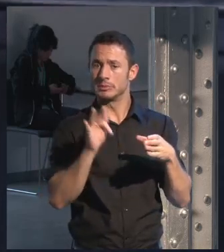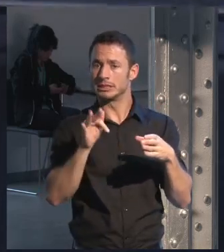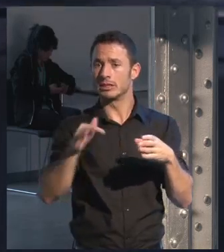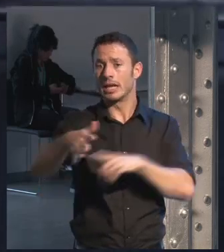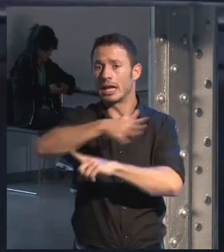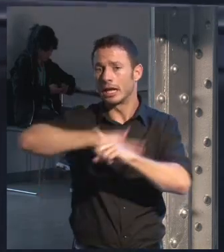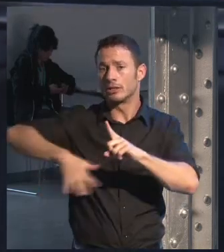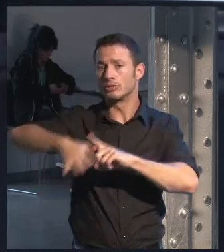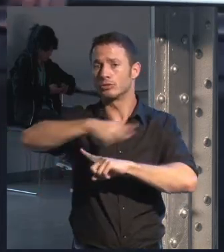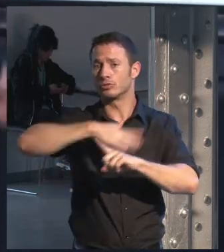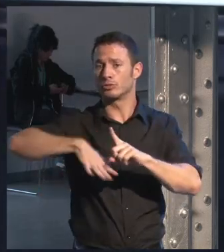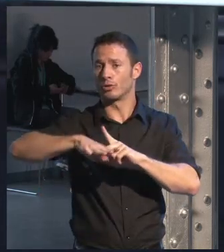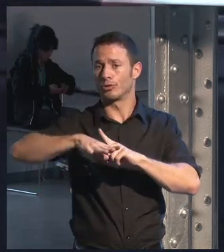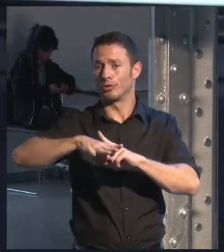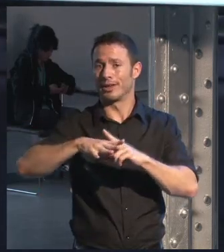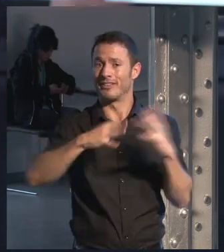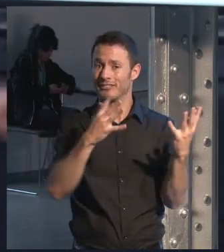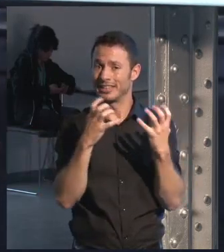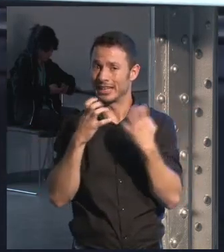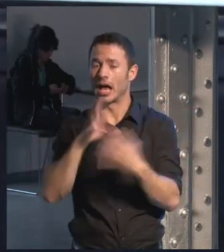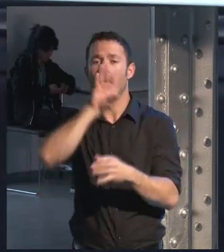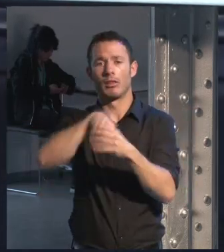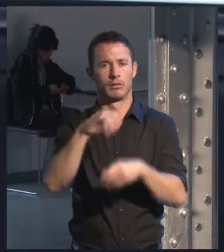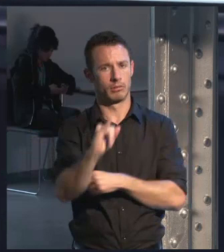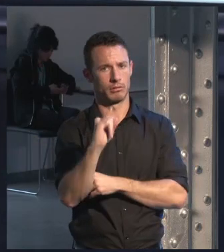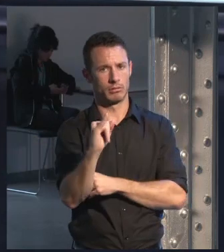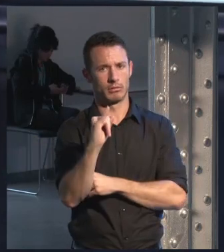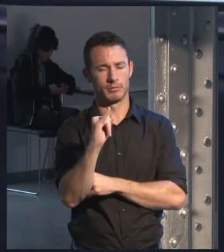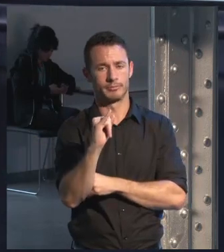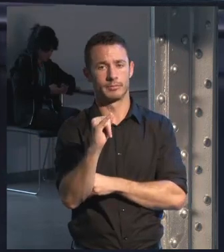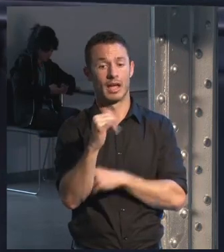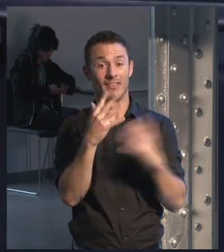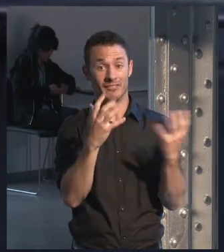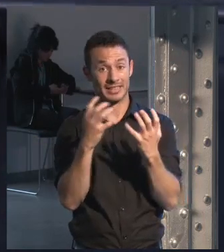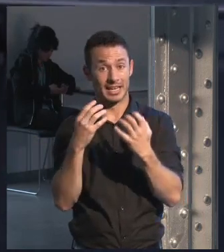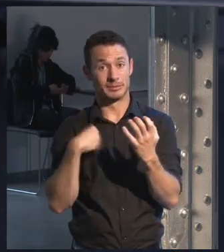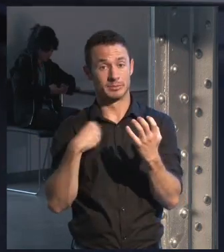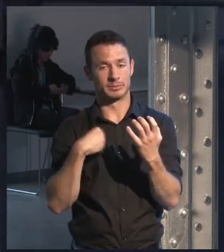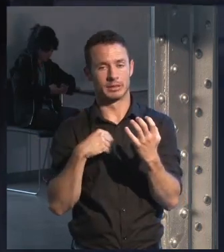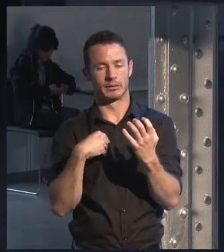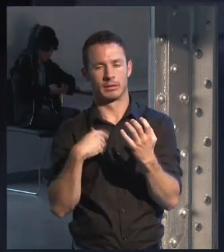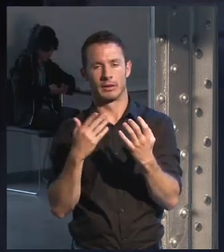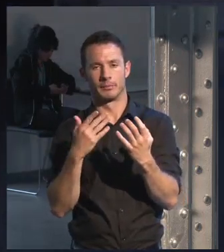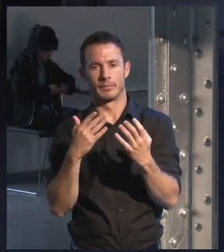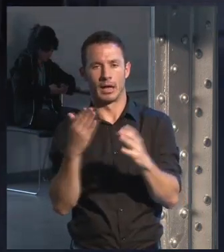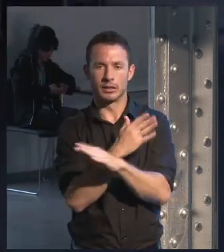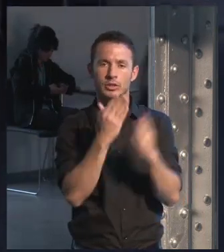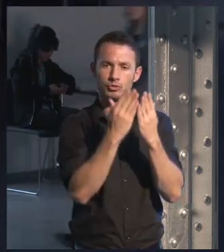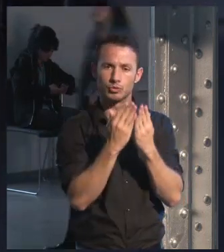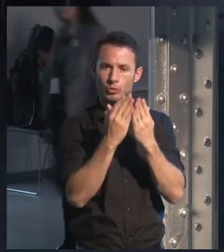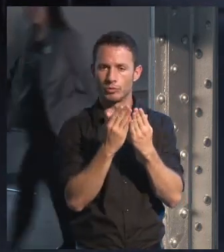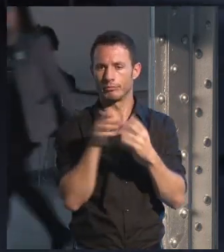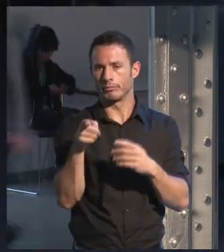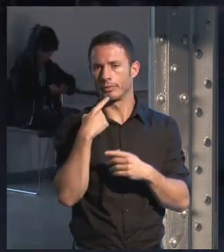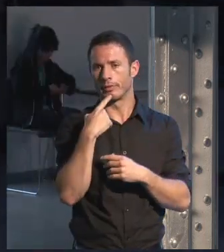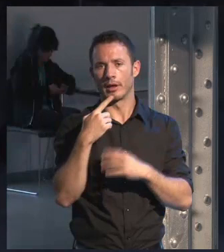realmente consigue todas estas ventajas. Ventajas que, por otro lado, aunque ya la hemos hablado, hay estudios que de verdad refieren